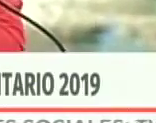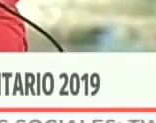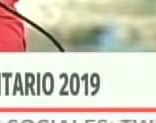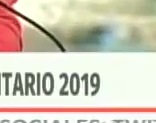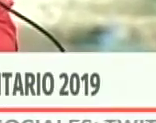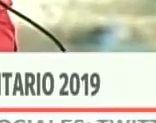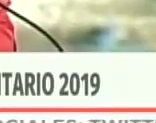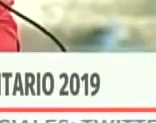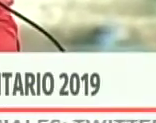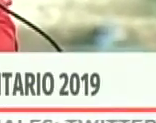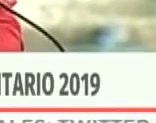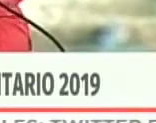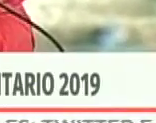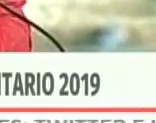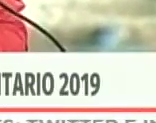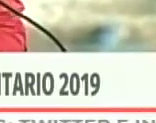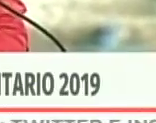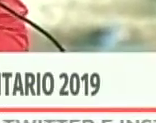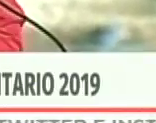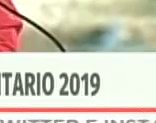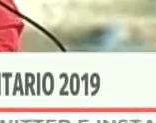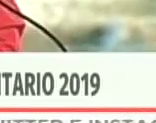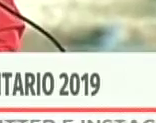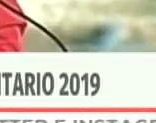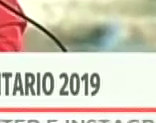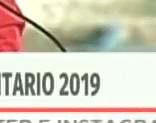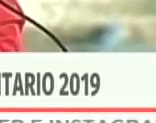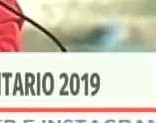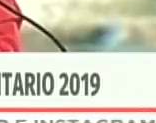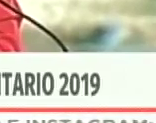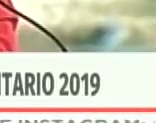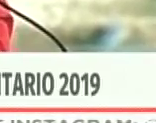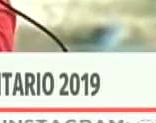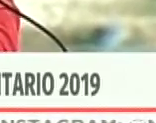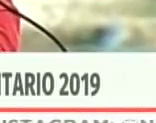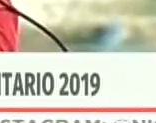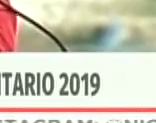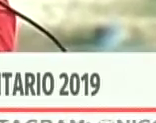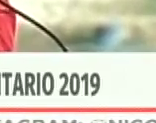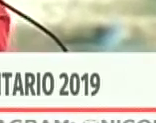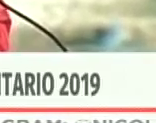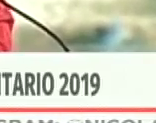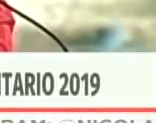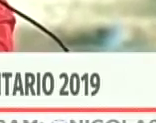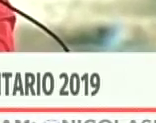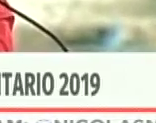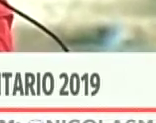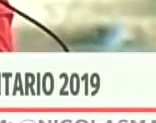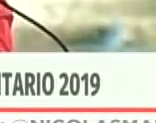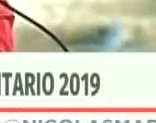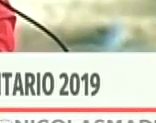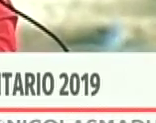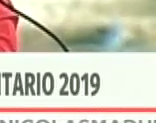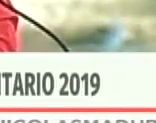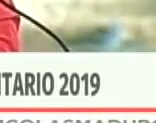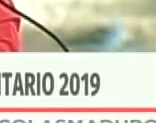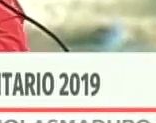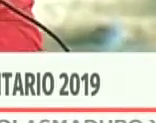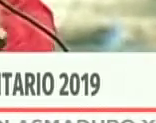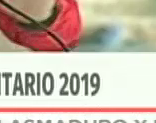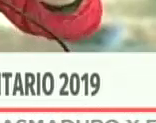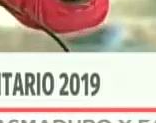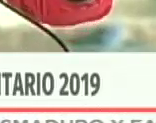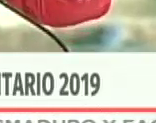Aristóbulo que cerrábamos el año escolar en resistencia, batallando. Y nos hemos propuesto que no se quede un año sin hacer los Juegos